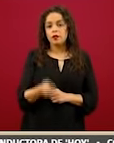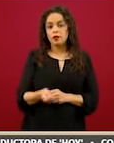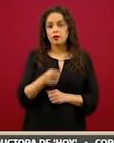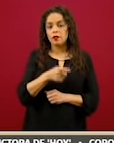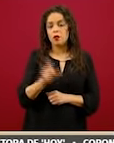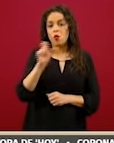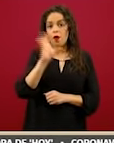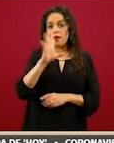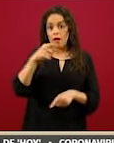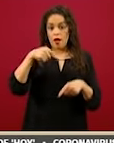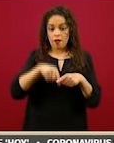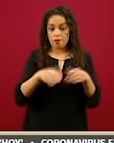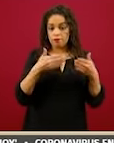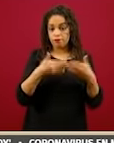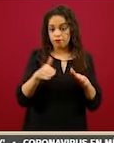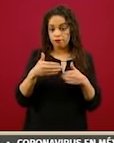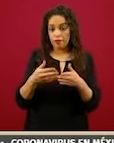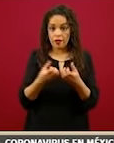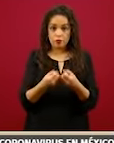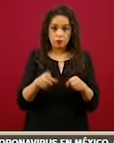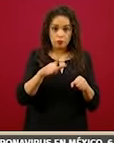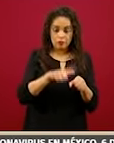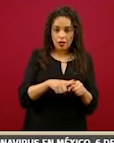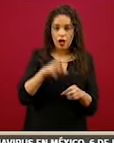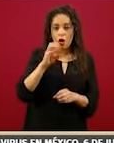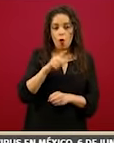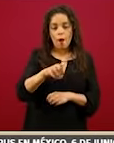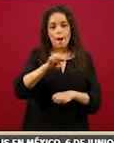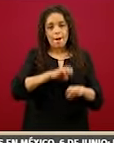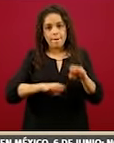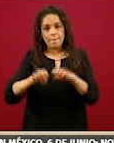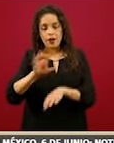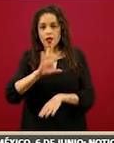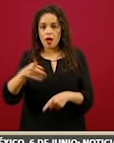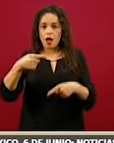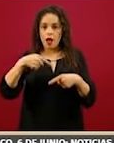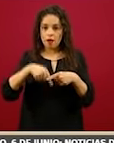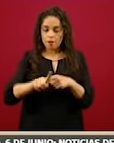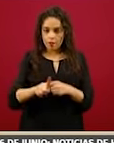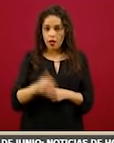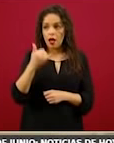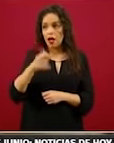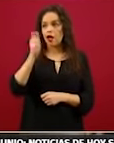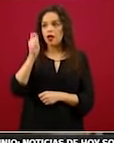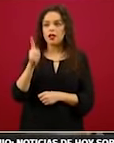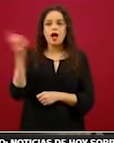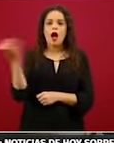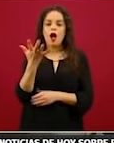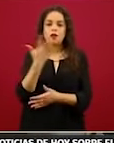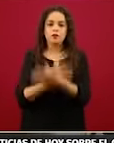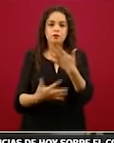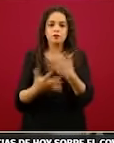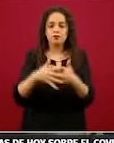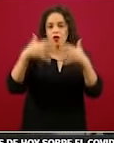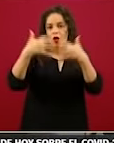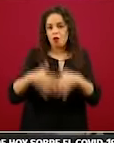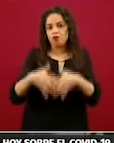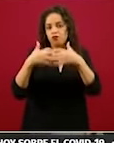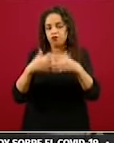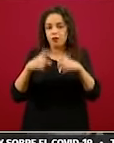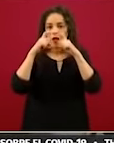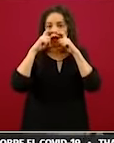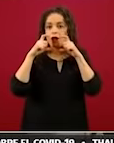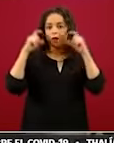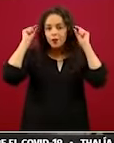social y económica por las personas que ahora pues se dedican a la producción de cubrebocas. Si me pasas la siguiente. Pero ahora